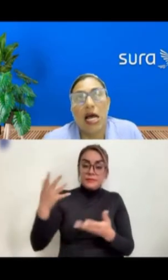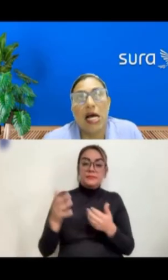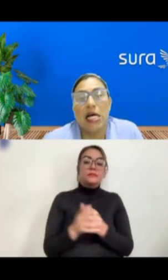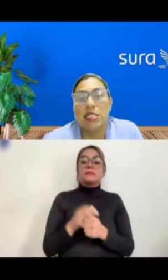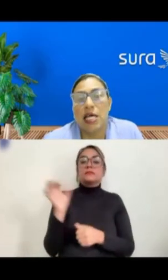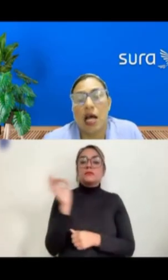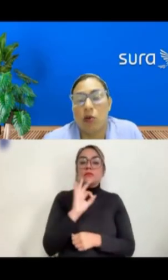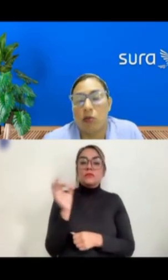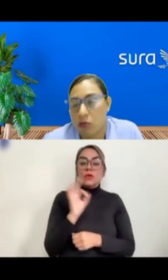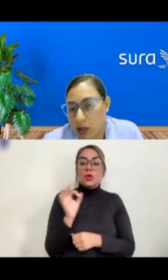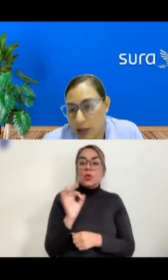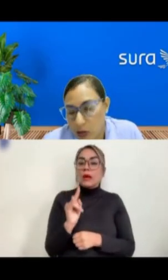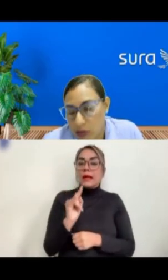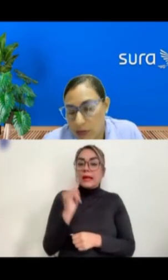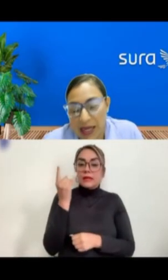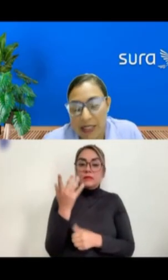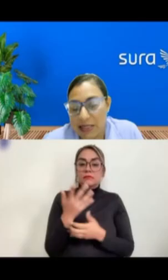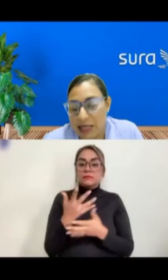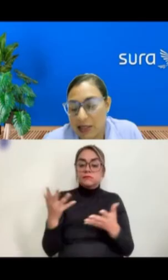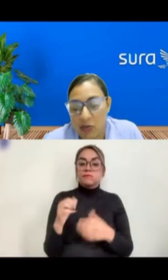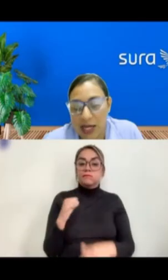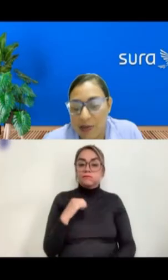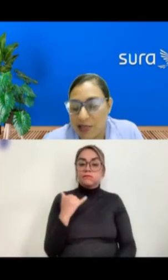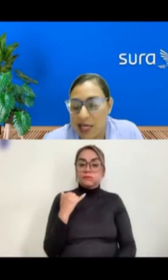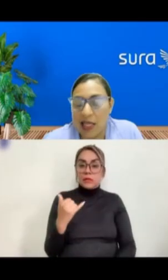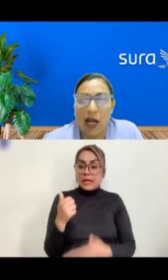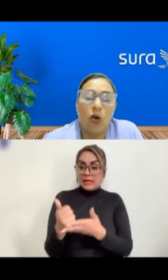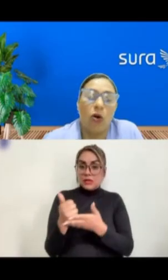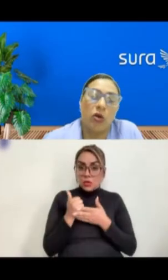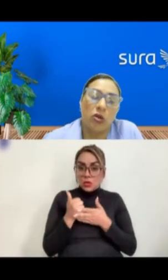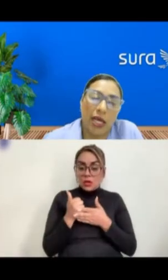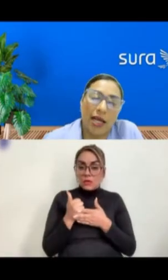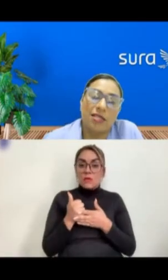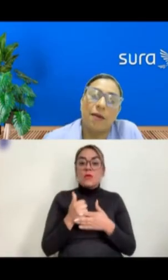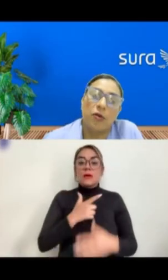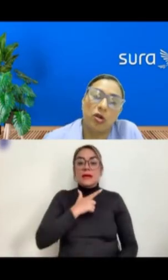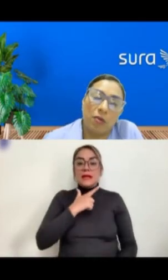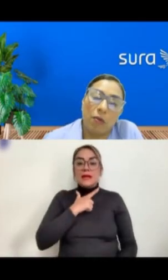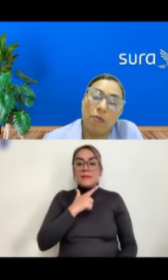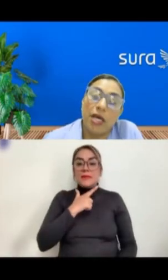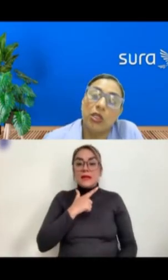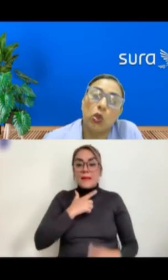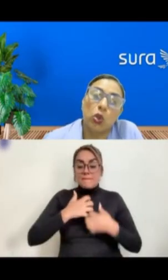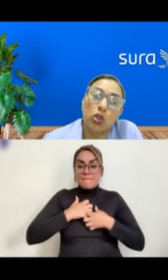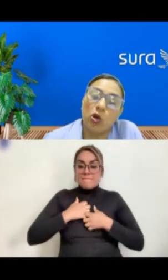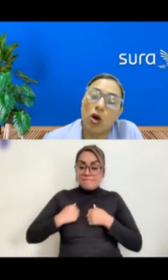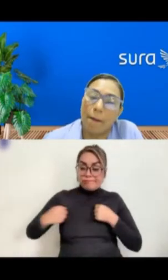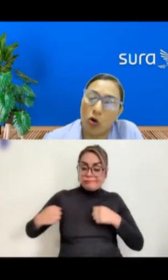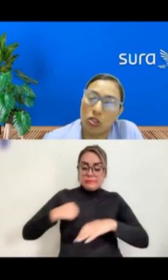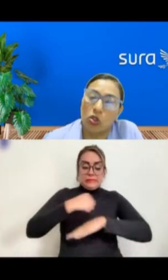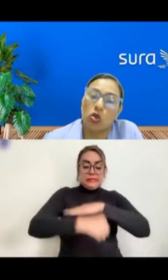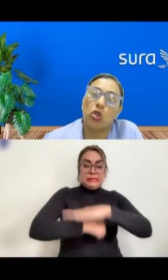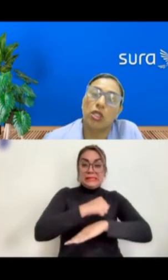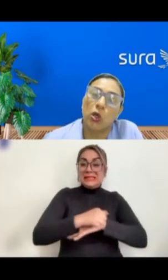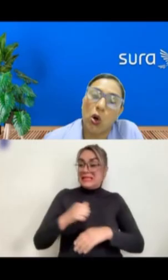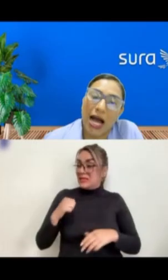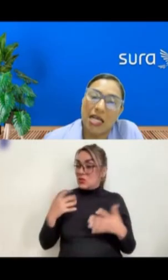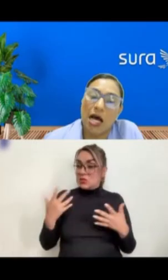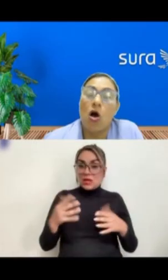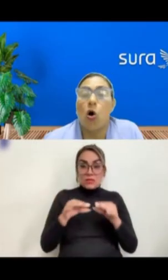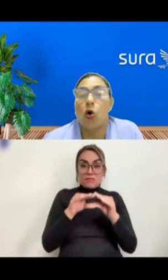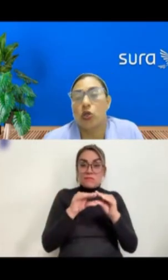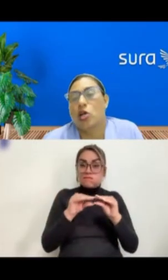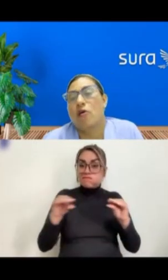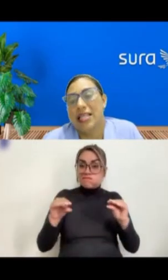una panola, sea sea una camiseta, lo que yo tenga, si de pronto en el momento no tengo apósitos o no